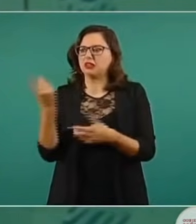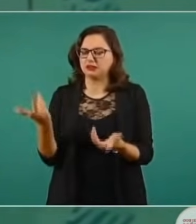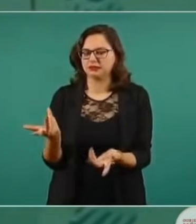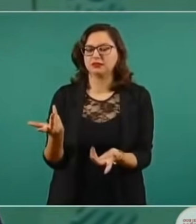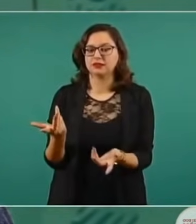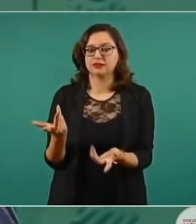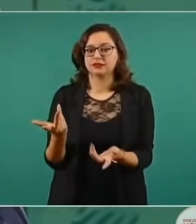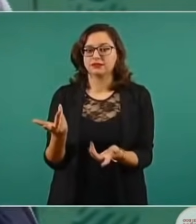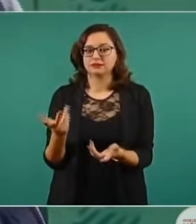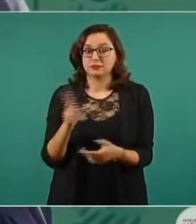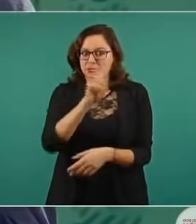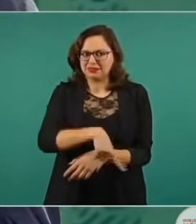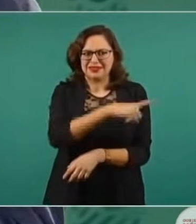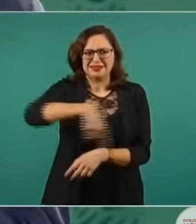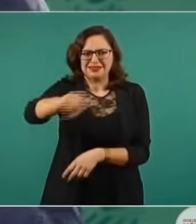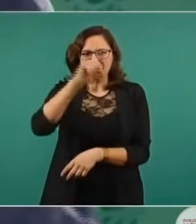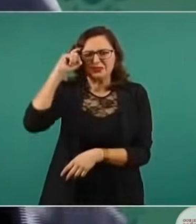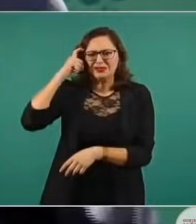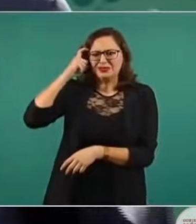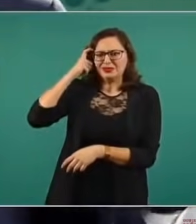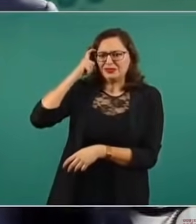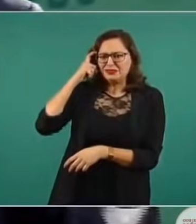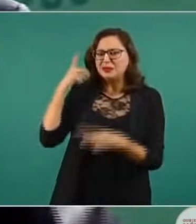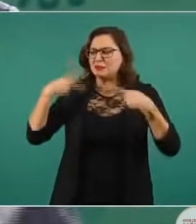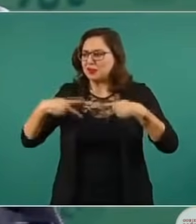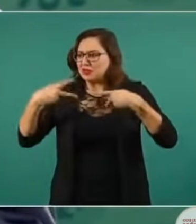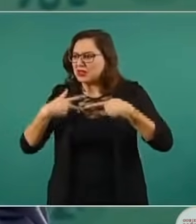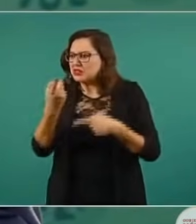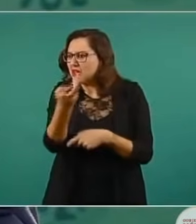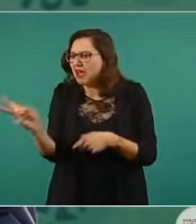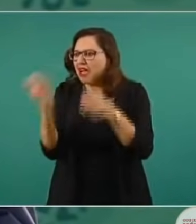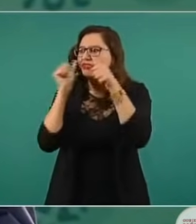los irrita el que se atienda a los jóvenes.